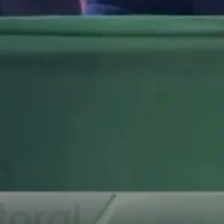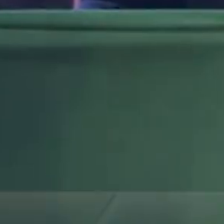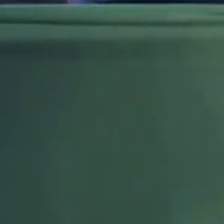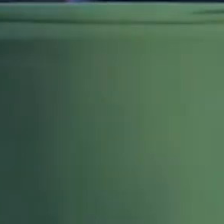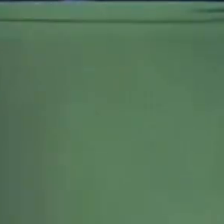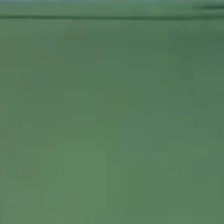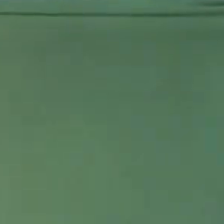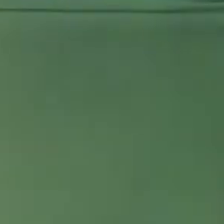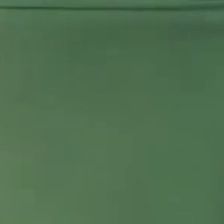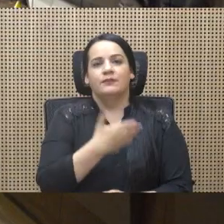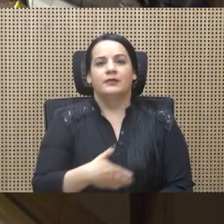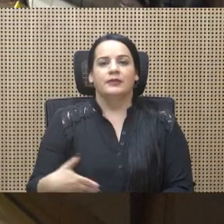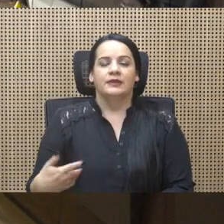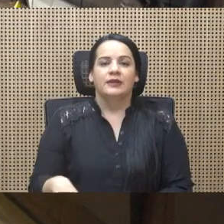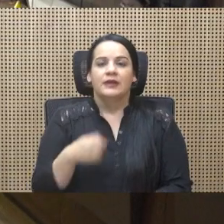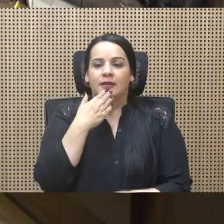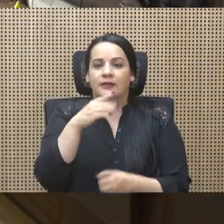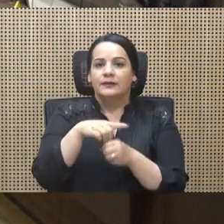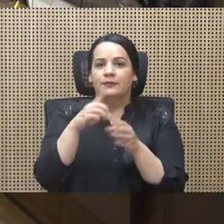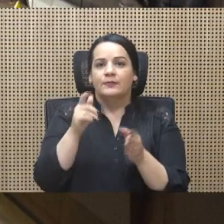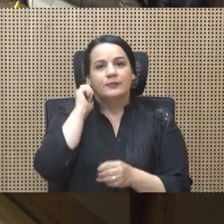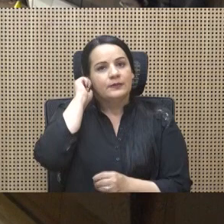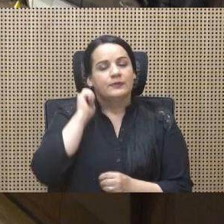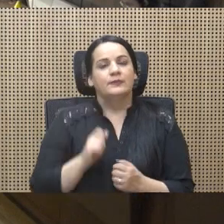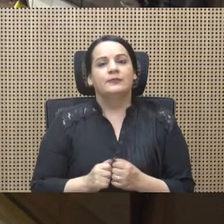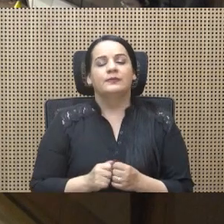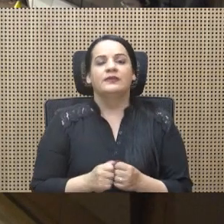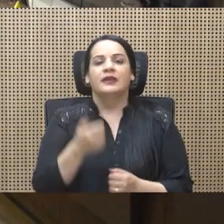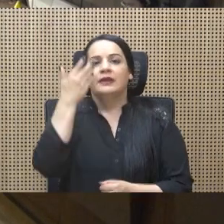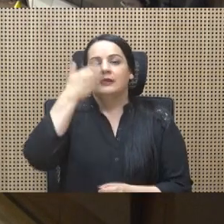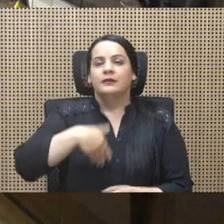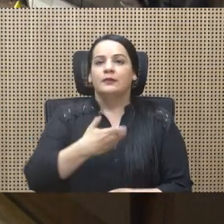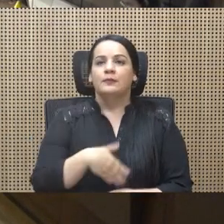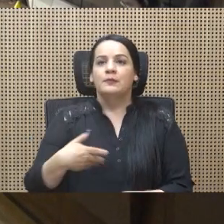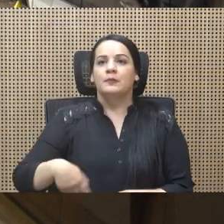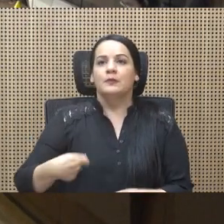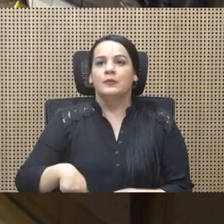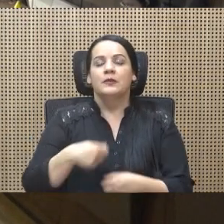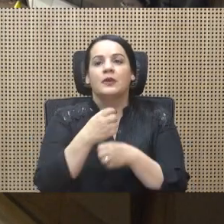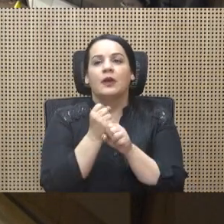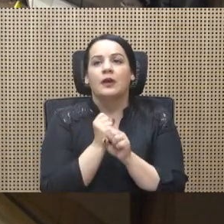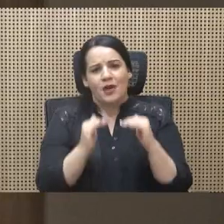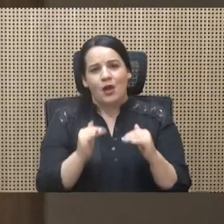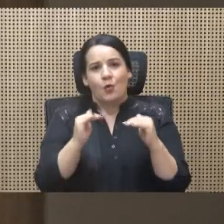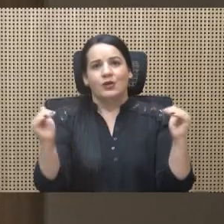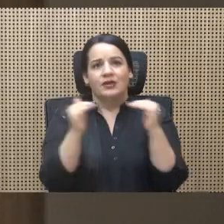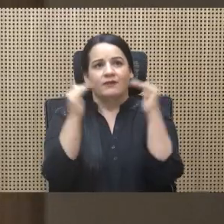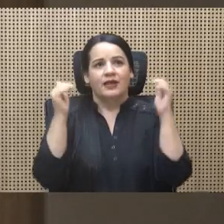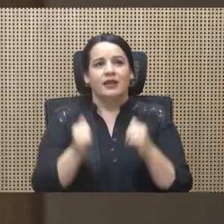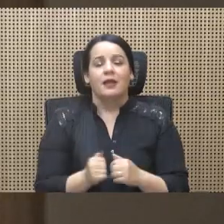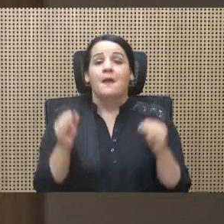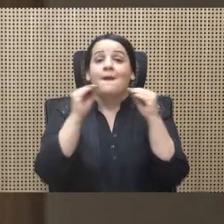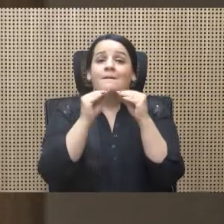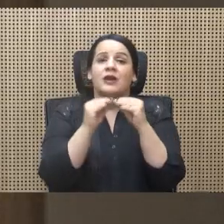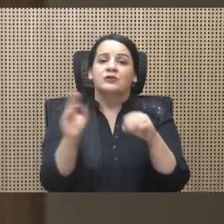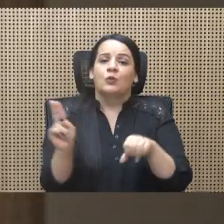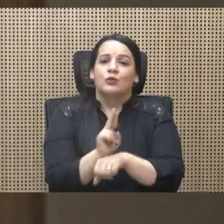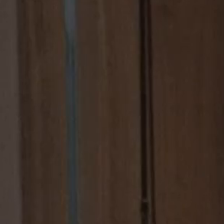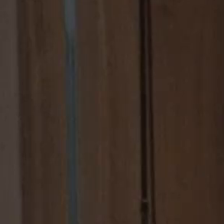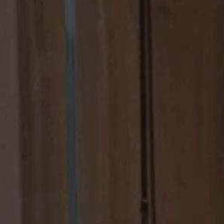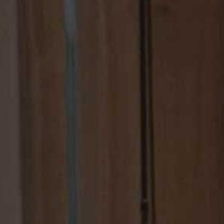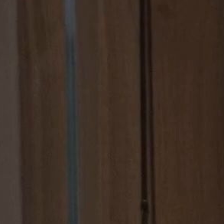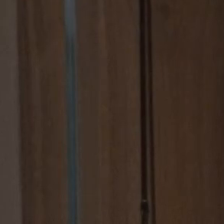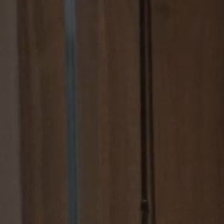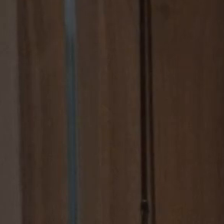Progreso social democrático Esa fue la principal conclusión a la que llegó el informe de mayoría firmado por los partidos Liberación